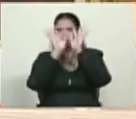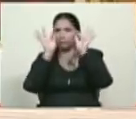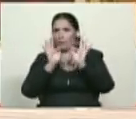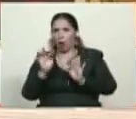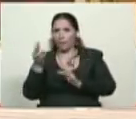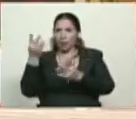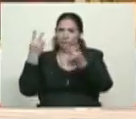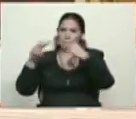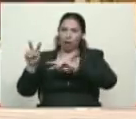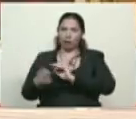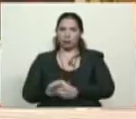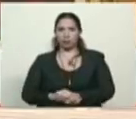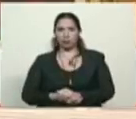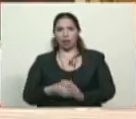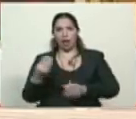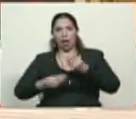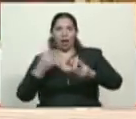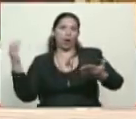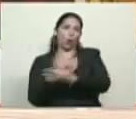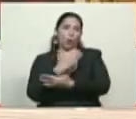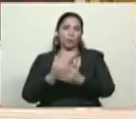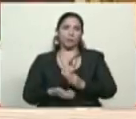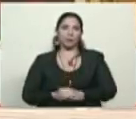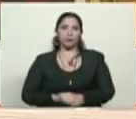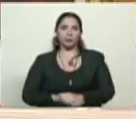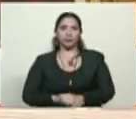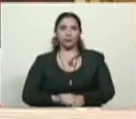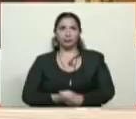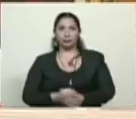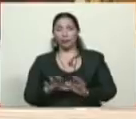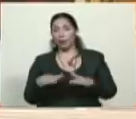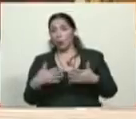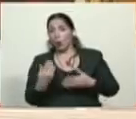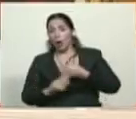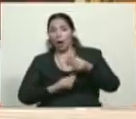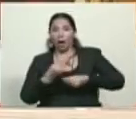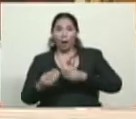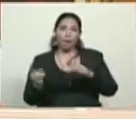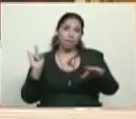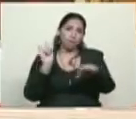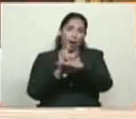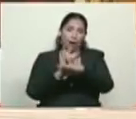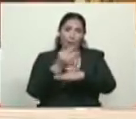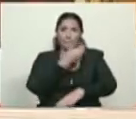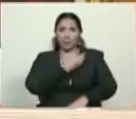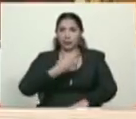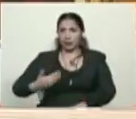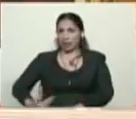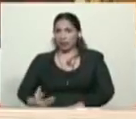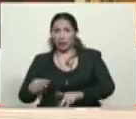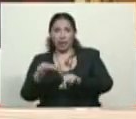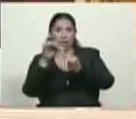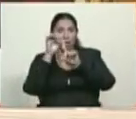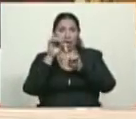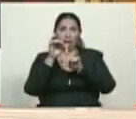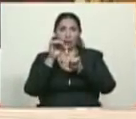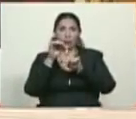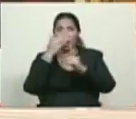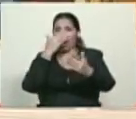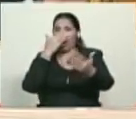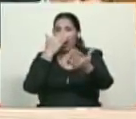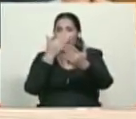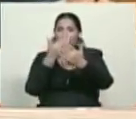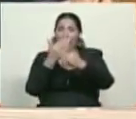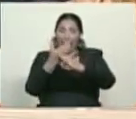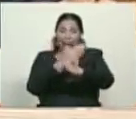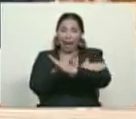falsa para invocar su golpe de Estado. Cuando se produzca la falta absoluta del presidente electo o presidenta electa antes de la toma de